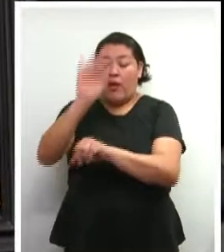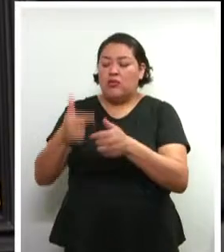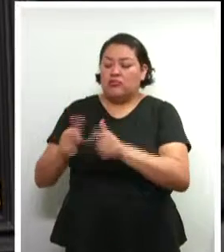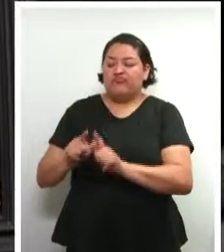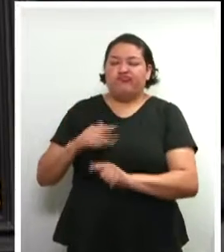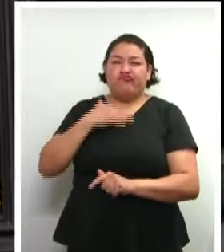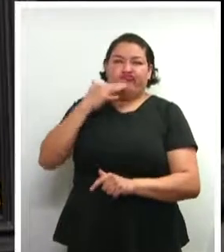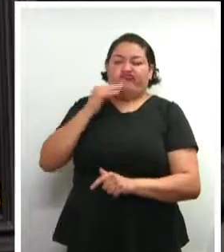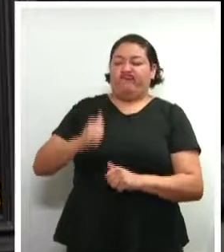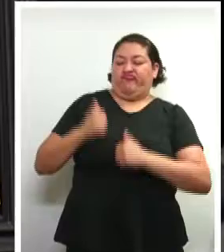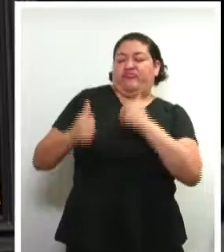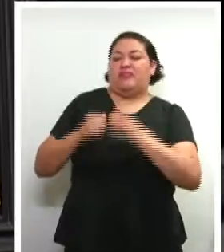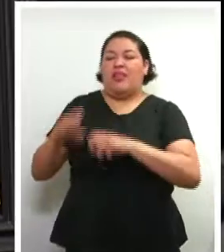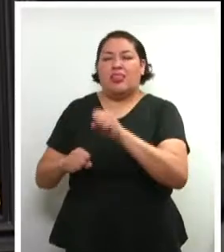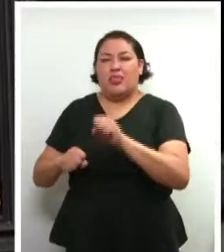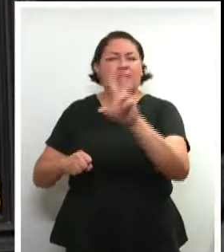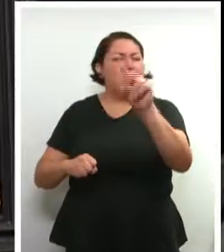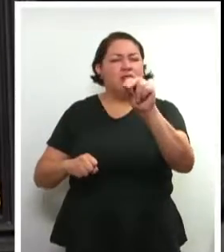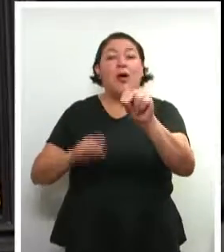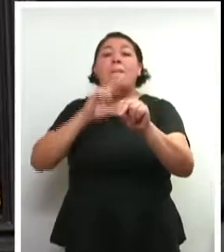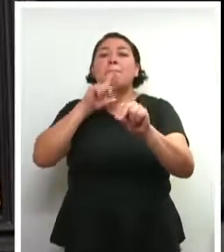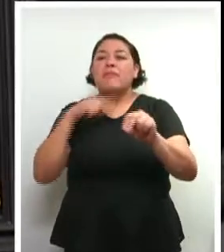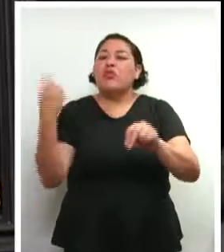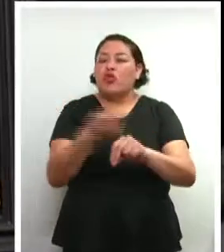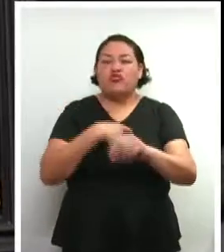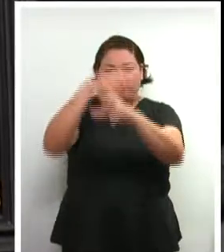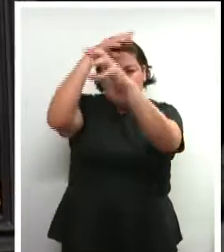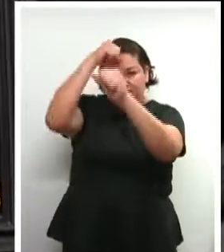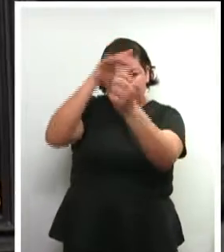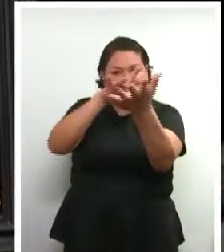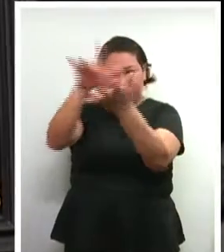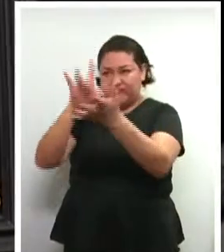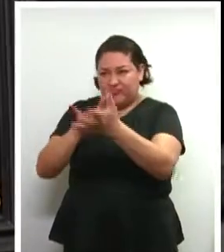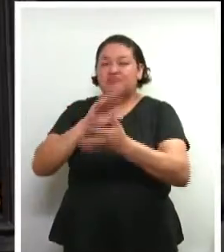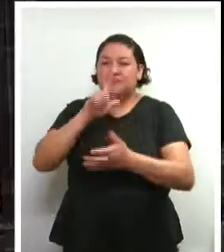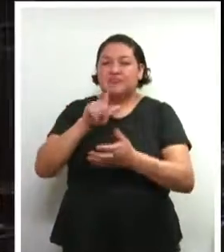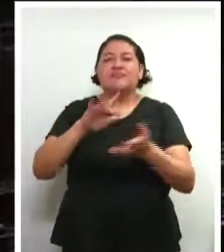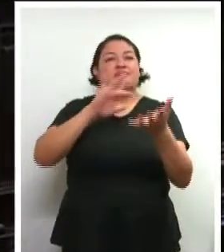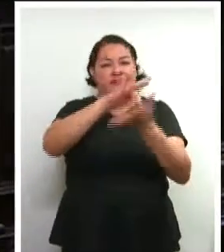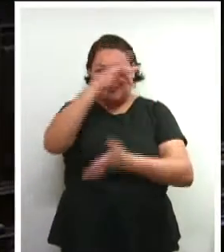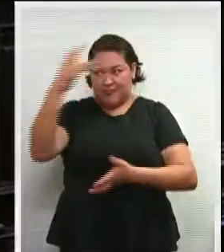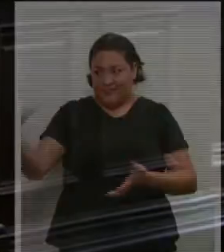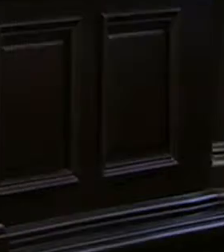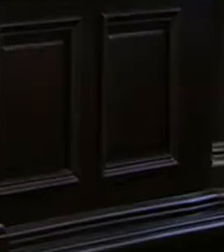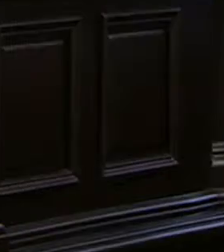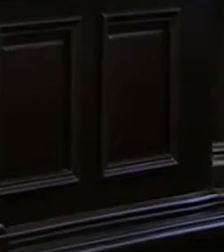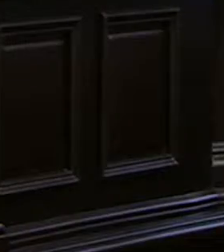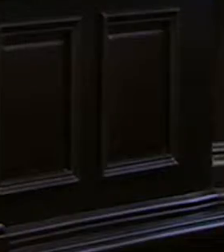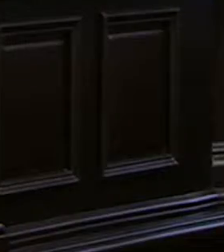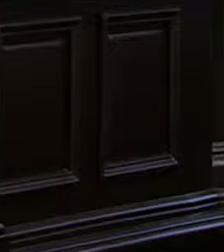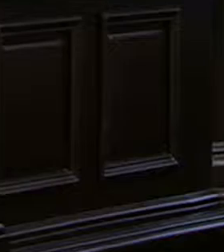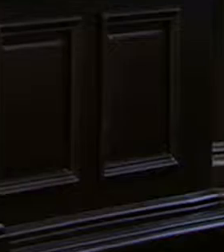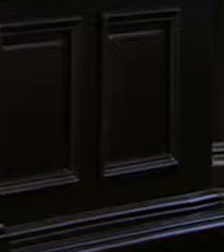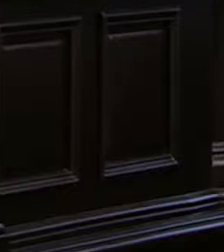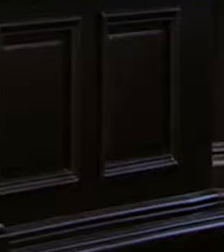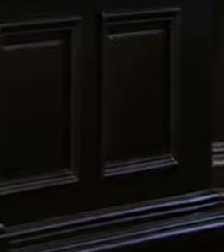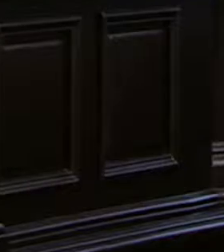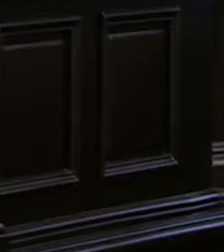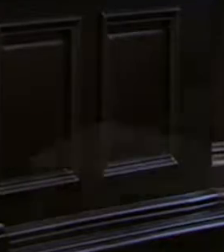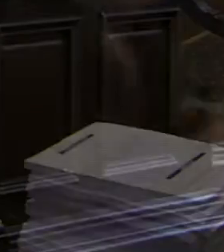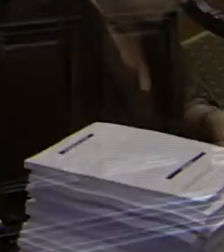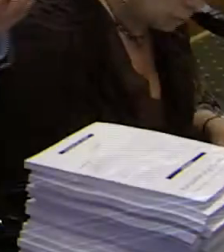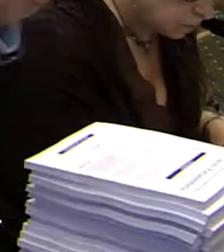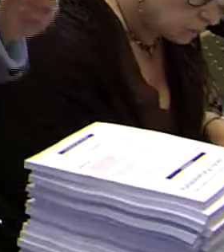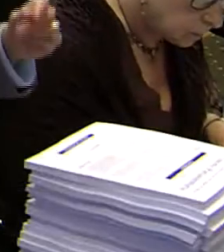intereses partidistas, un nuevo pacto para la ciudad. Muchas gracias. Muchas gracias, diputada